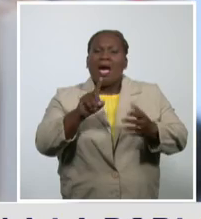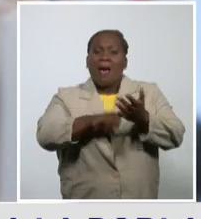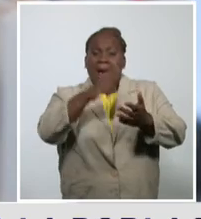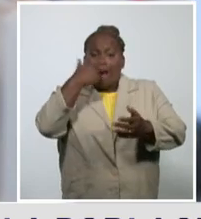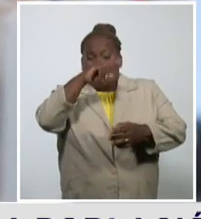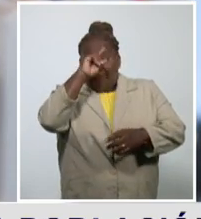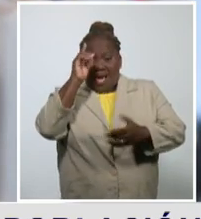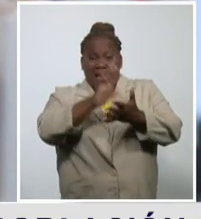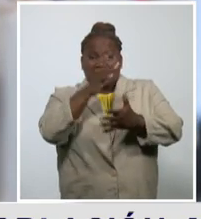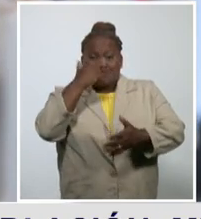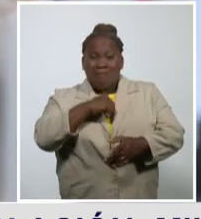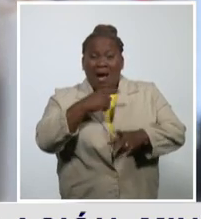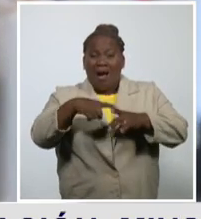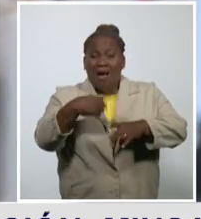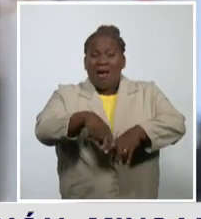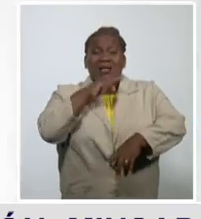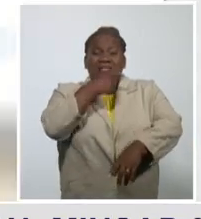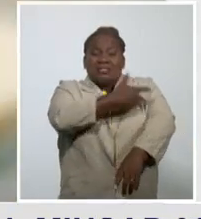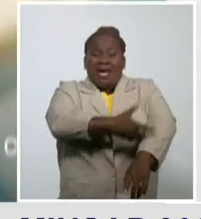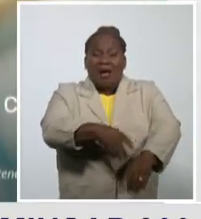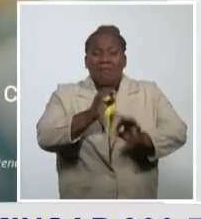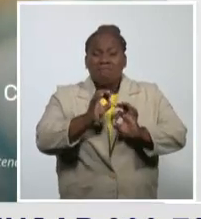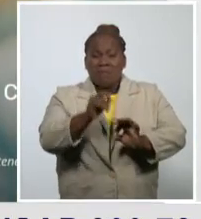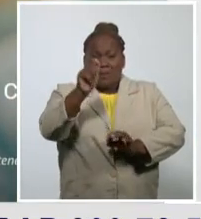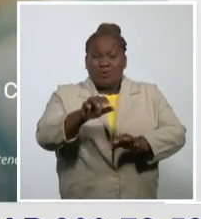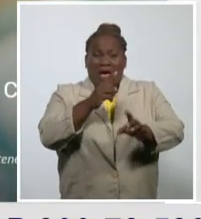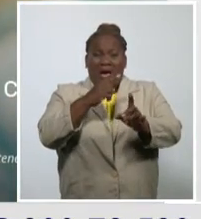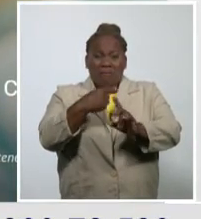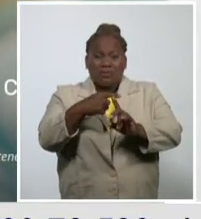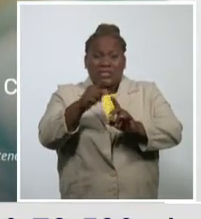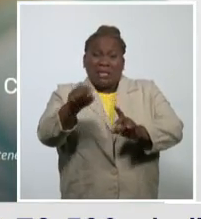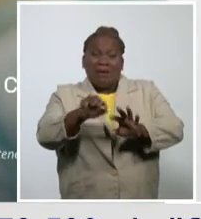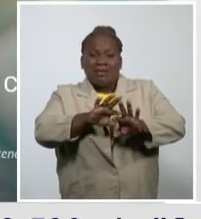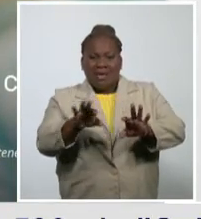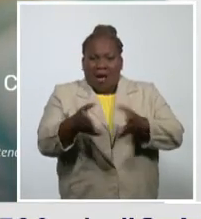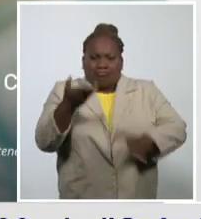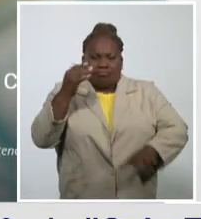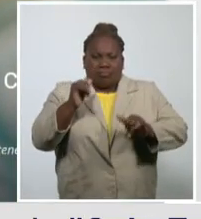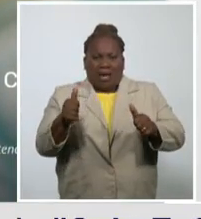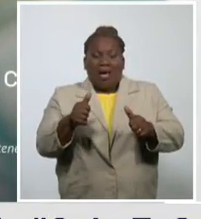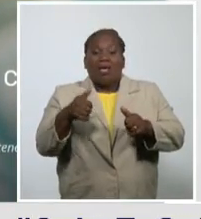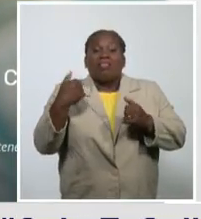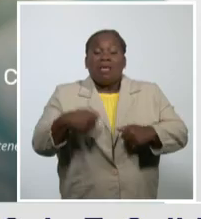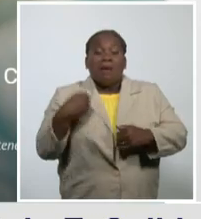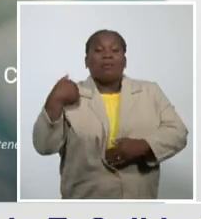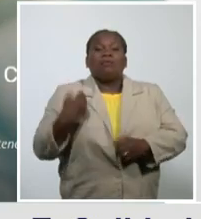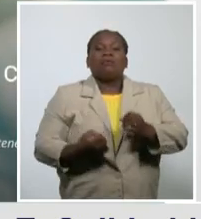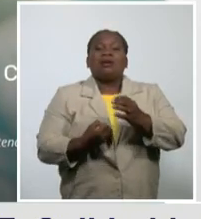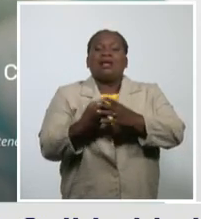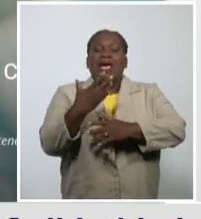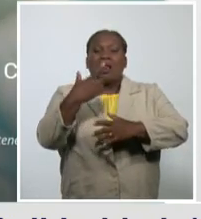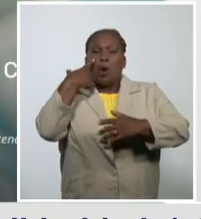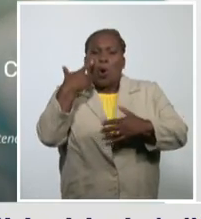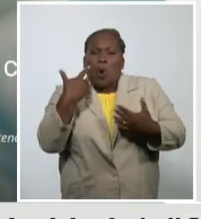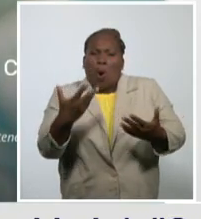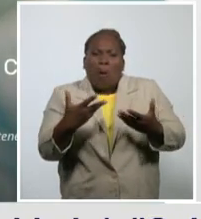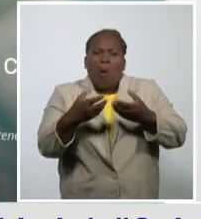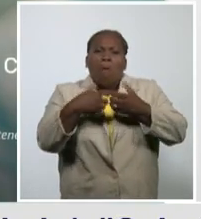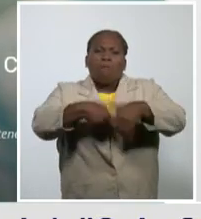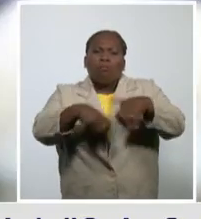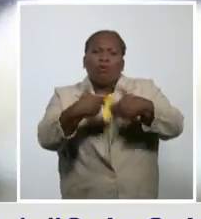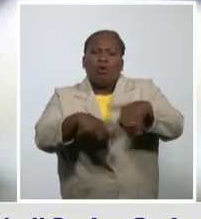otras terapias. Cuando al fin se obtenga la vacuna, el reto será crear capacidades a nivel global para producir las